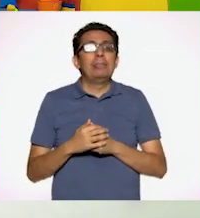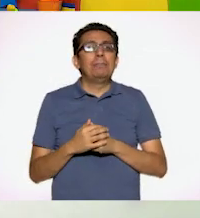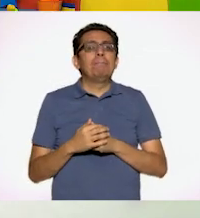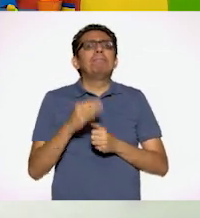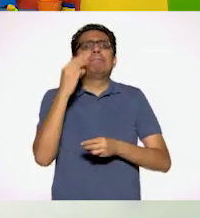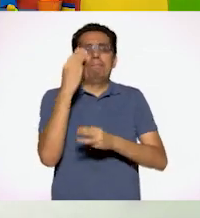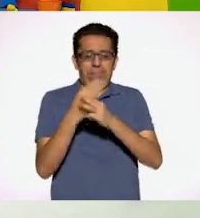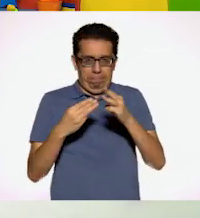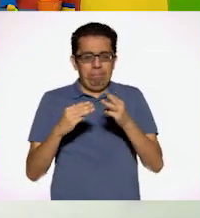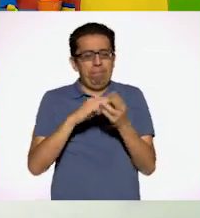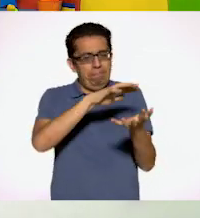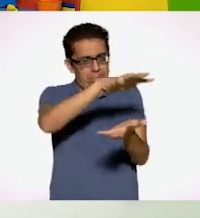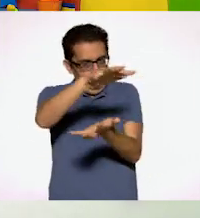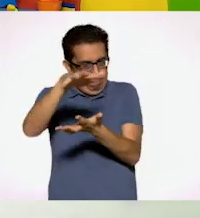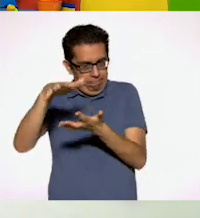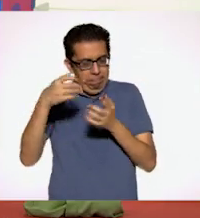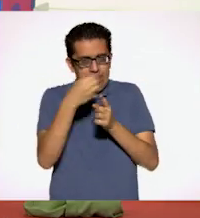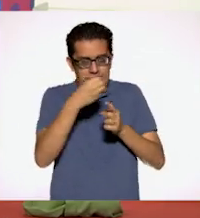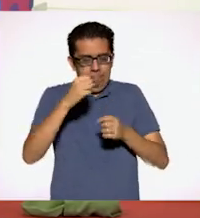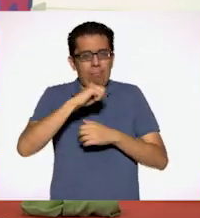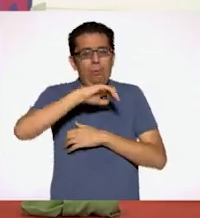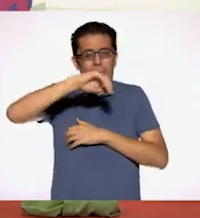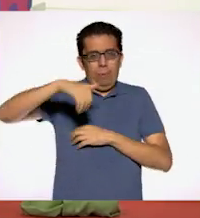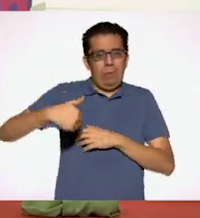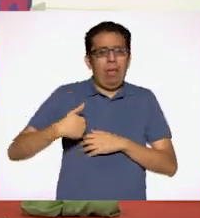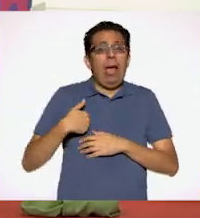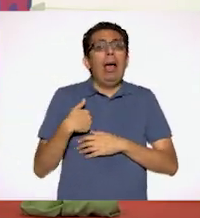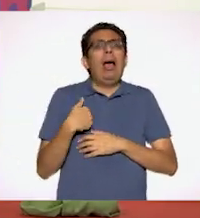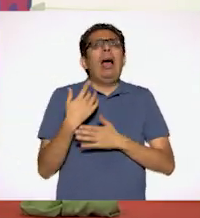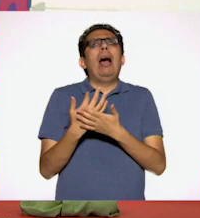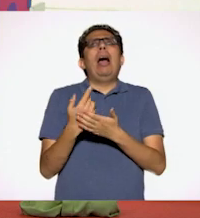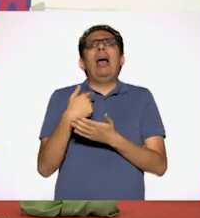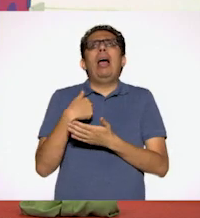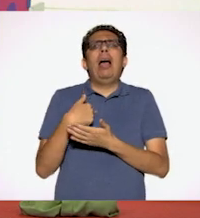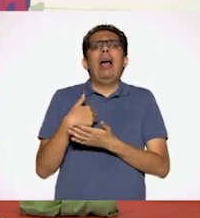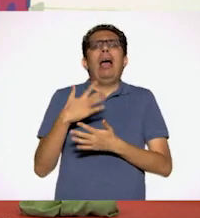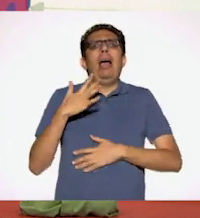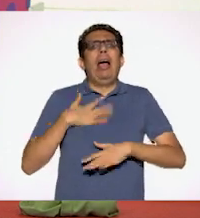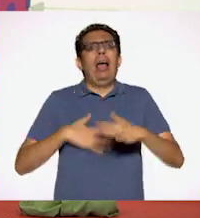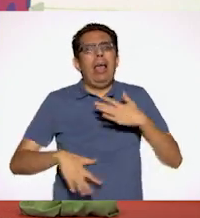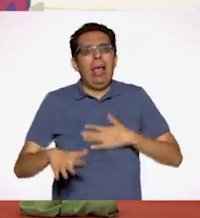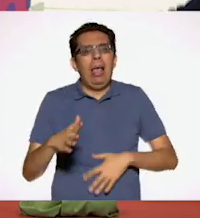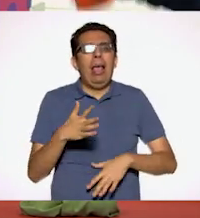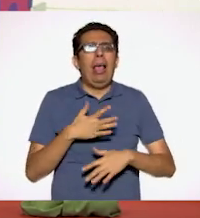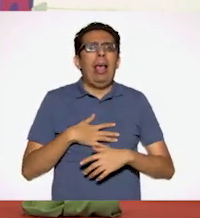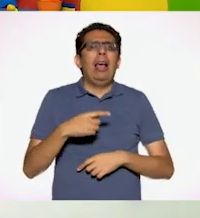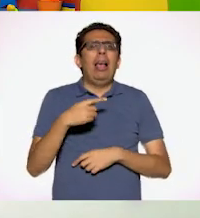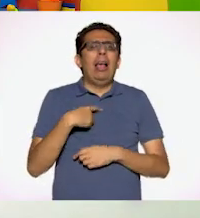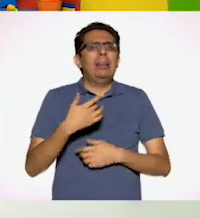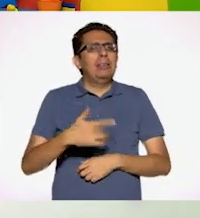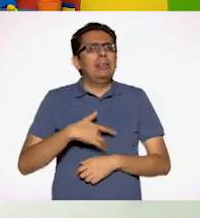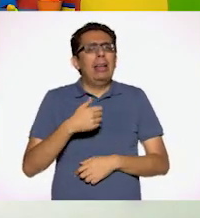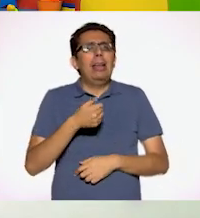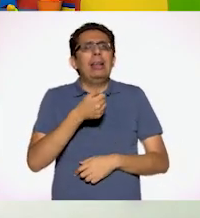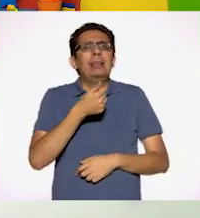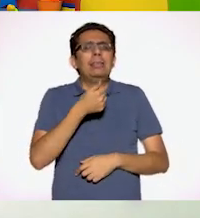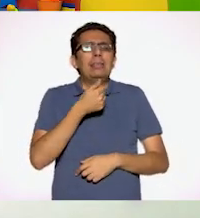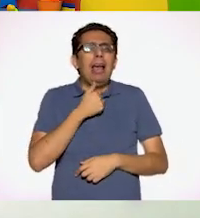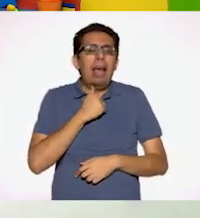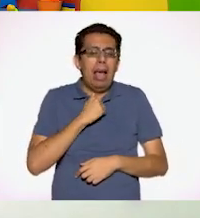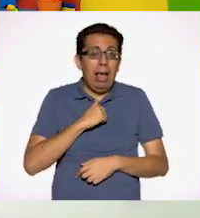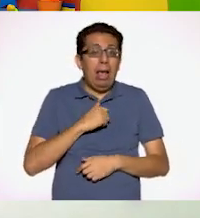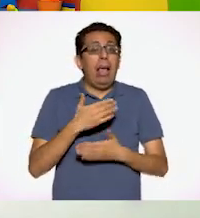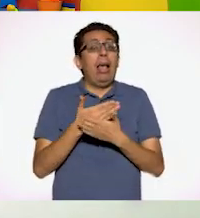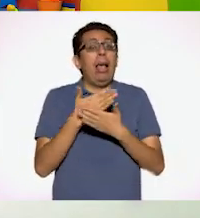nuestro material. Espera, Hapsir, es que me siento muy agitada y tengo mucha sed. Vamos a relajarnos. Primero